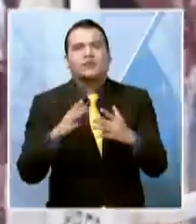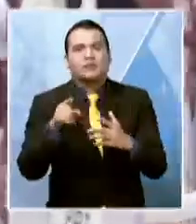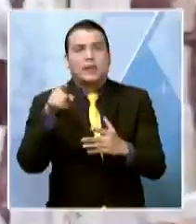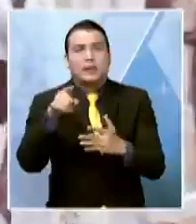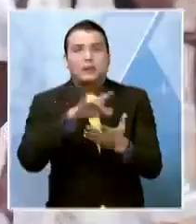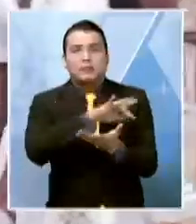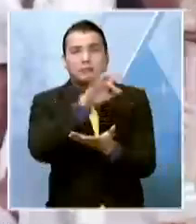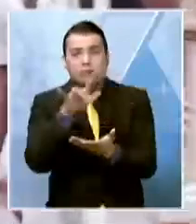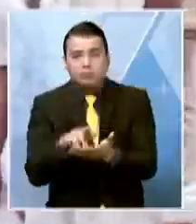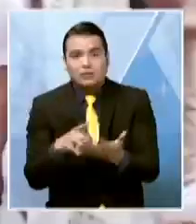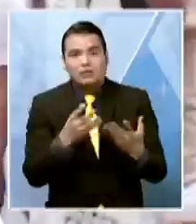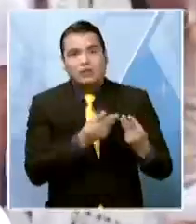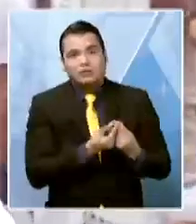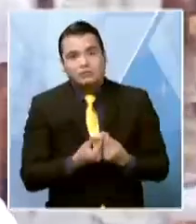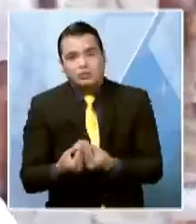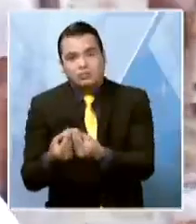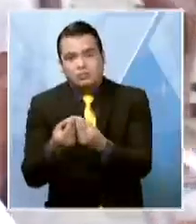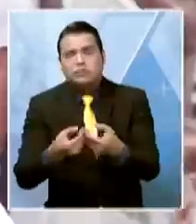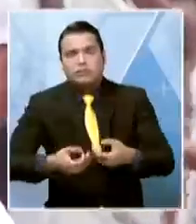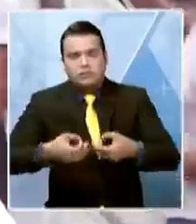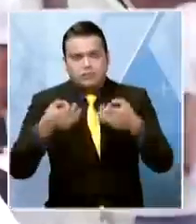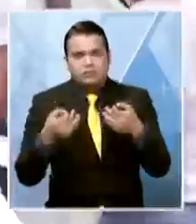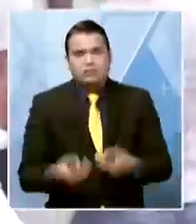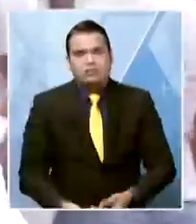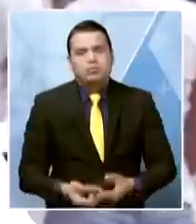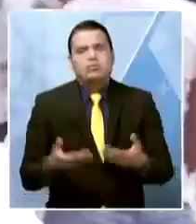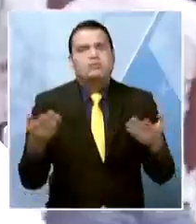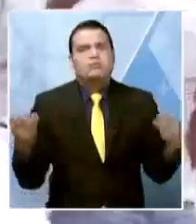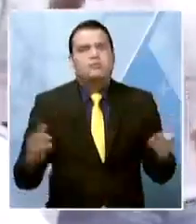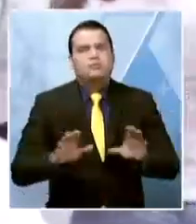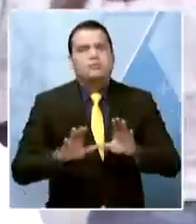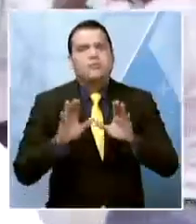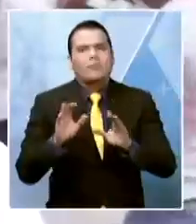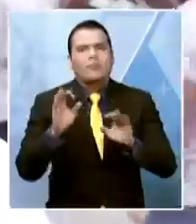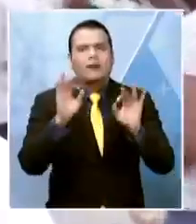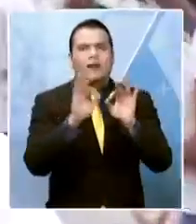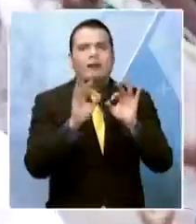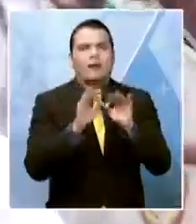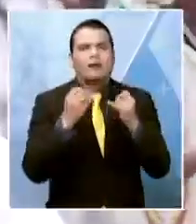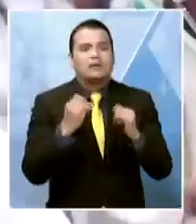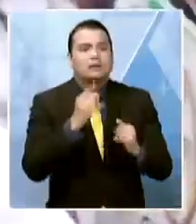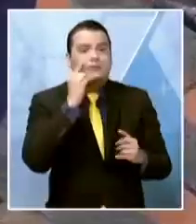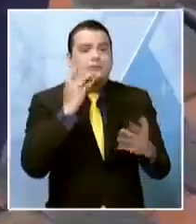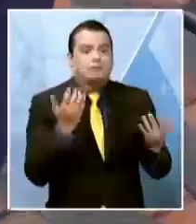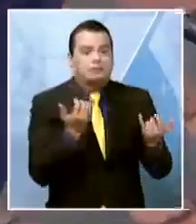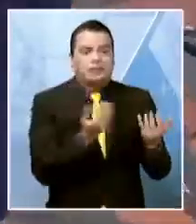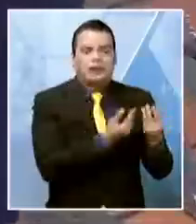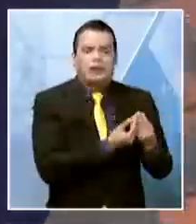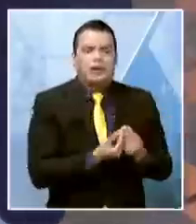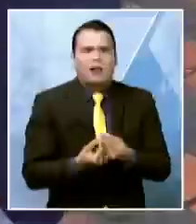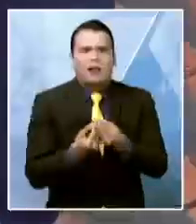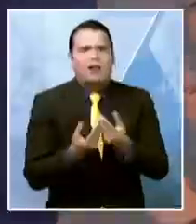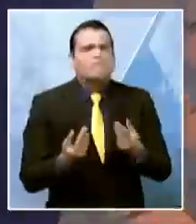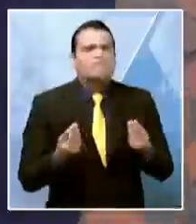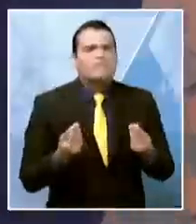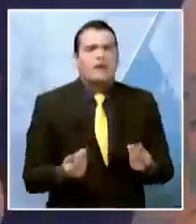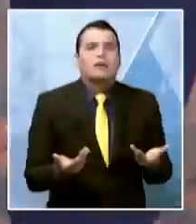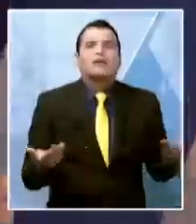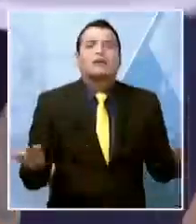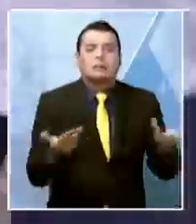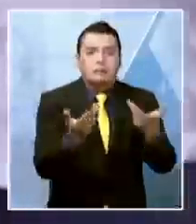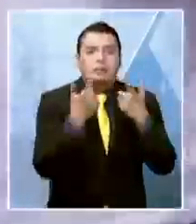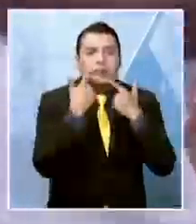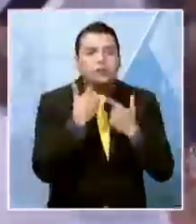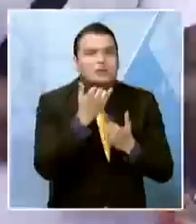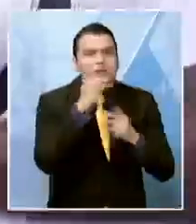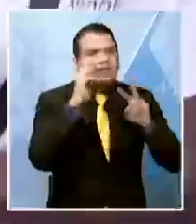informe qué ha pasado con los casos que han sucedido en Llano Verde. Recientemente la masacre de estos 5 niños, pero también otros